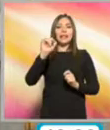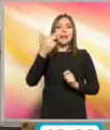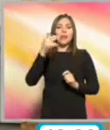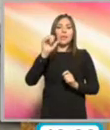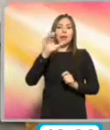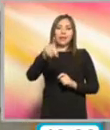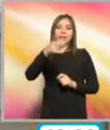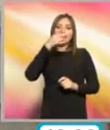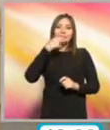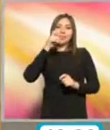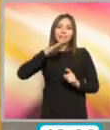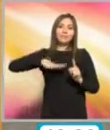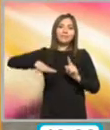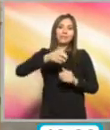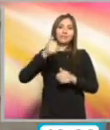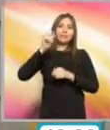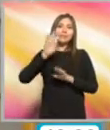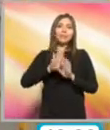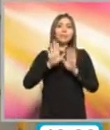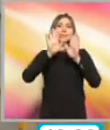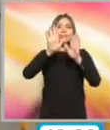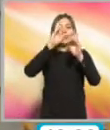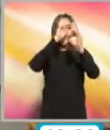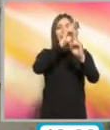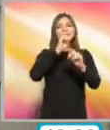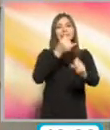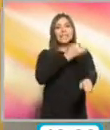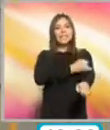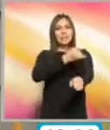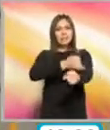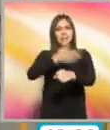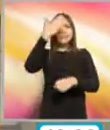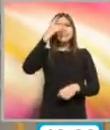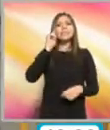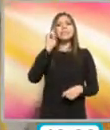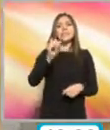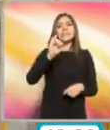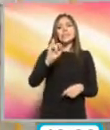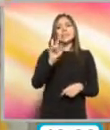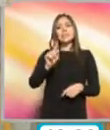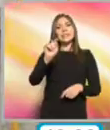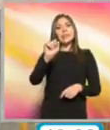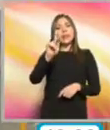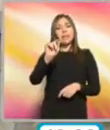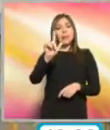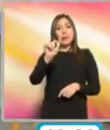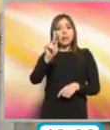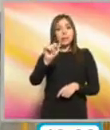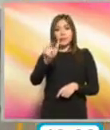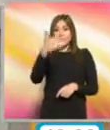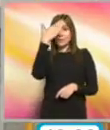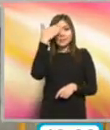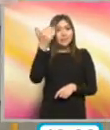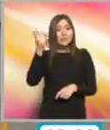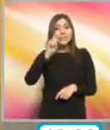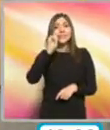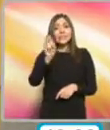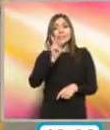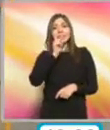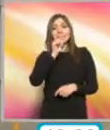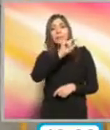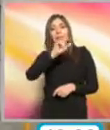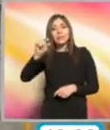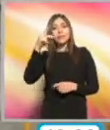Iztapalapa, tío Alberto, que además, por cierto, ¿sabe qué quiere decir Iztapalapa? ¿No sabe la raíz de la palabra